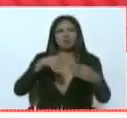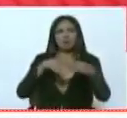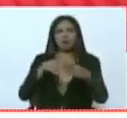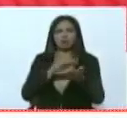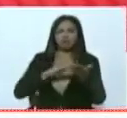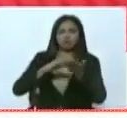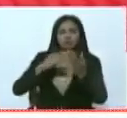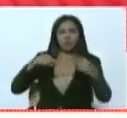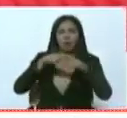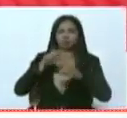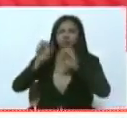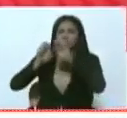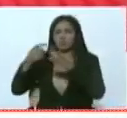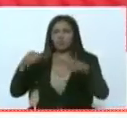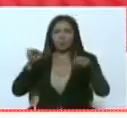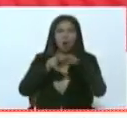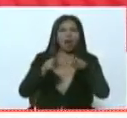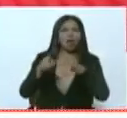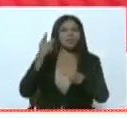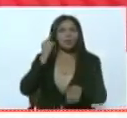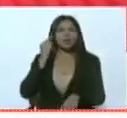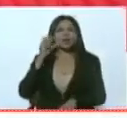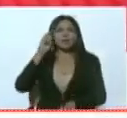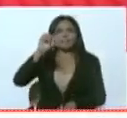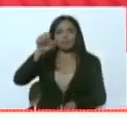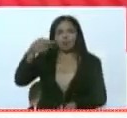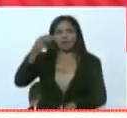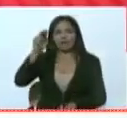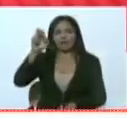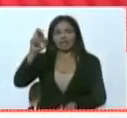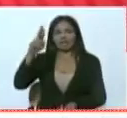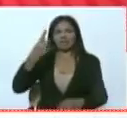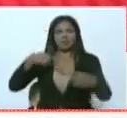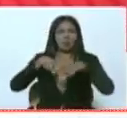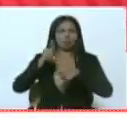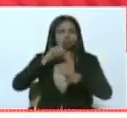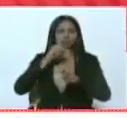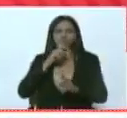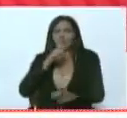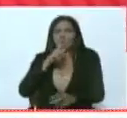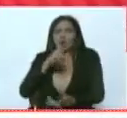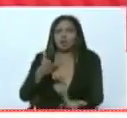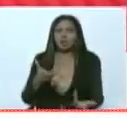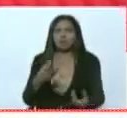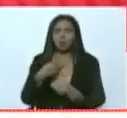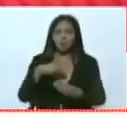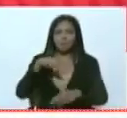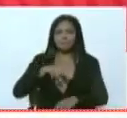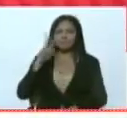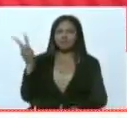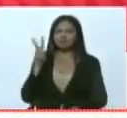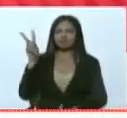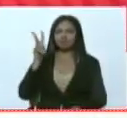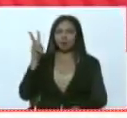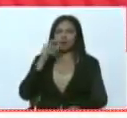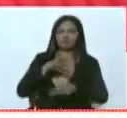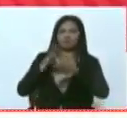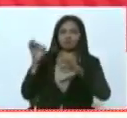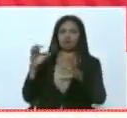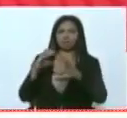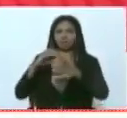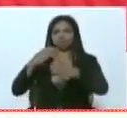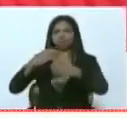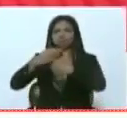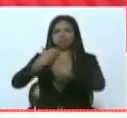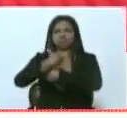las declaraciones de la señora Mogherini como infames y aberrantes. Venezuela no se deja presionar